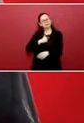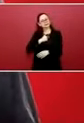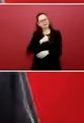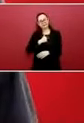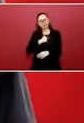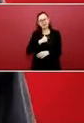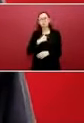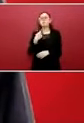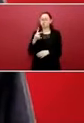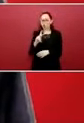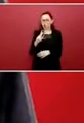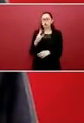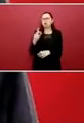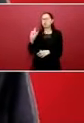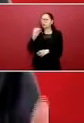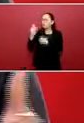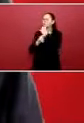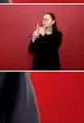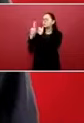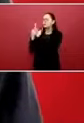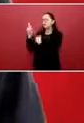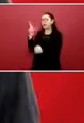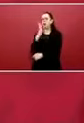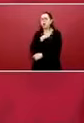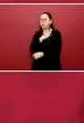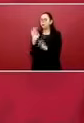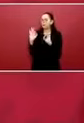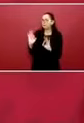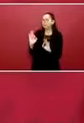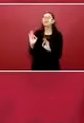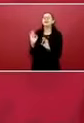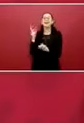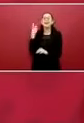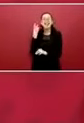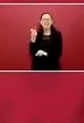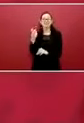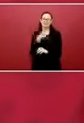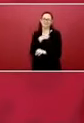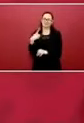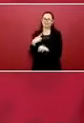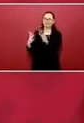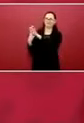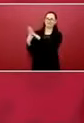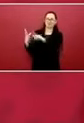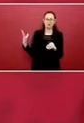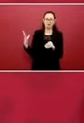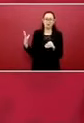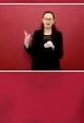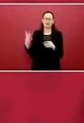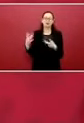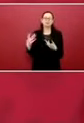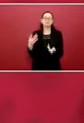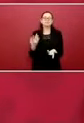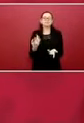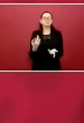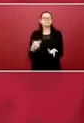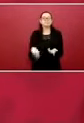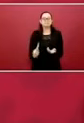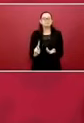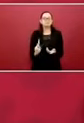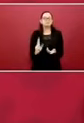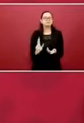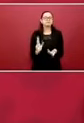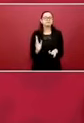en otros países que deben de aplicarse, pero aquí lo que se ha